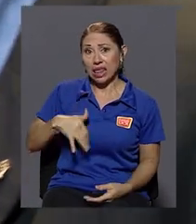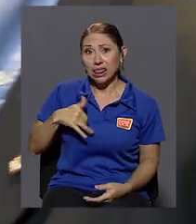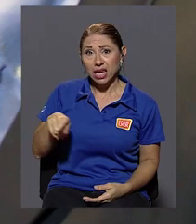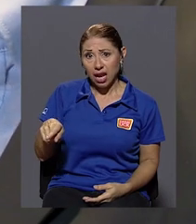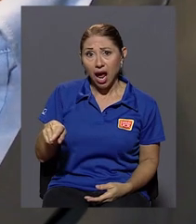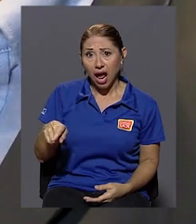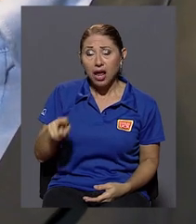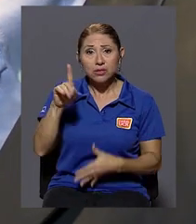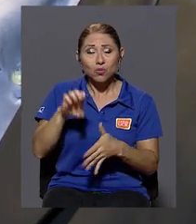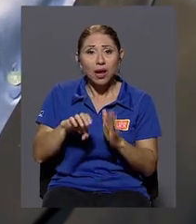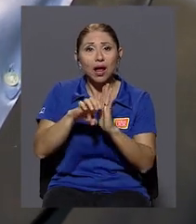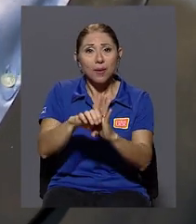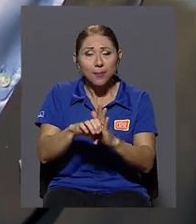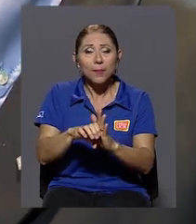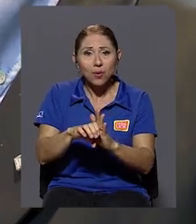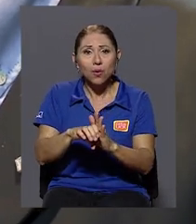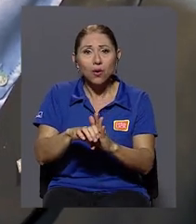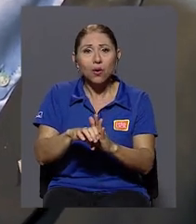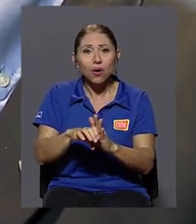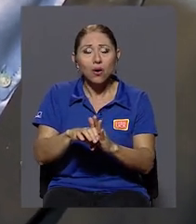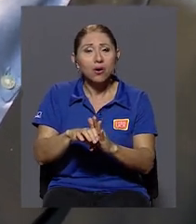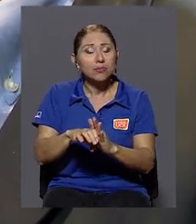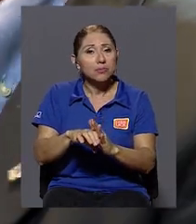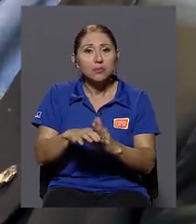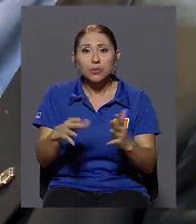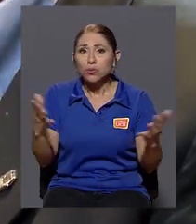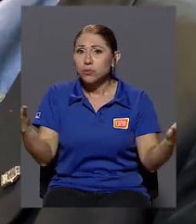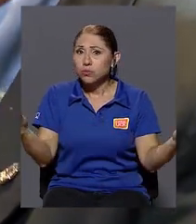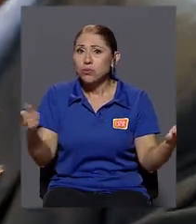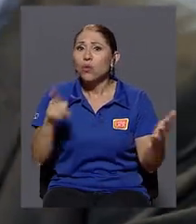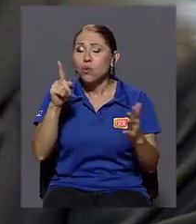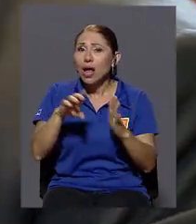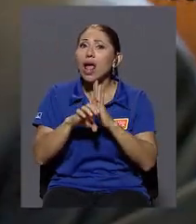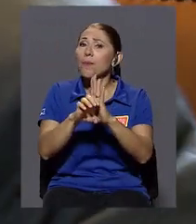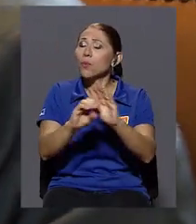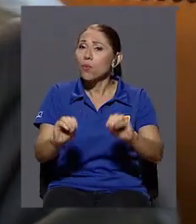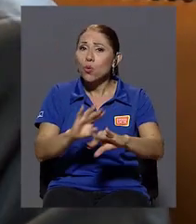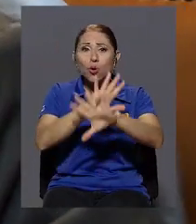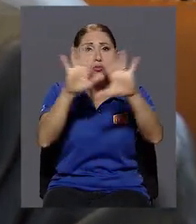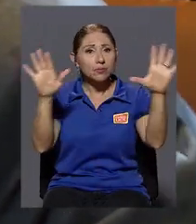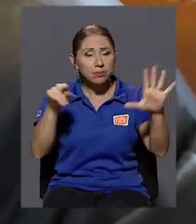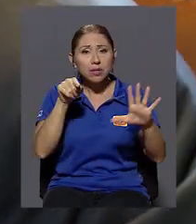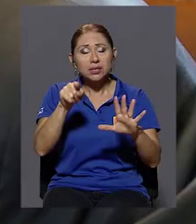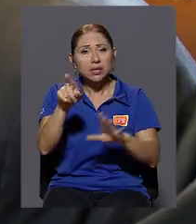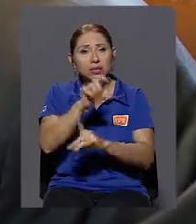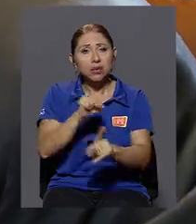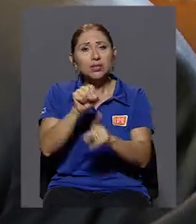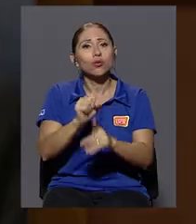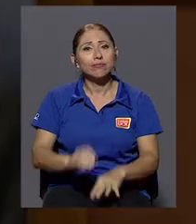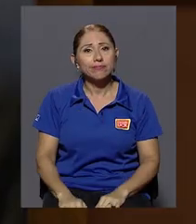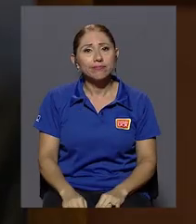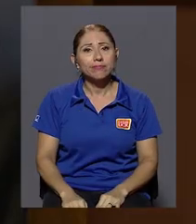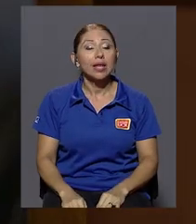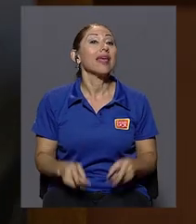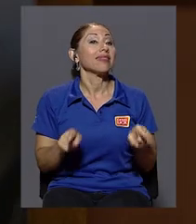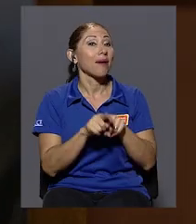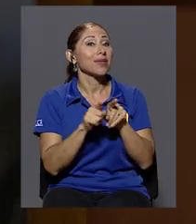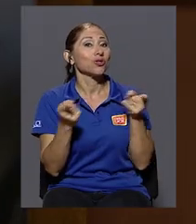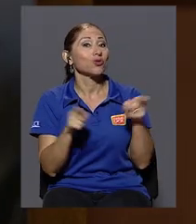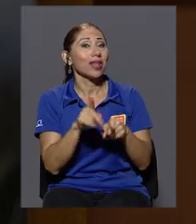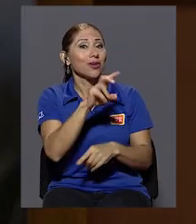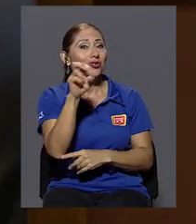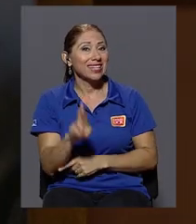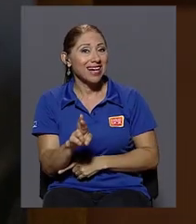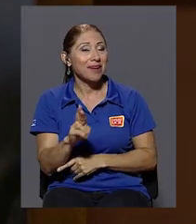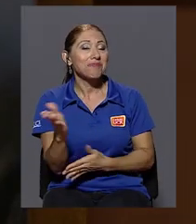me parece que es un ejemplo muy conspicuo de esta situación. Y sucede también en